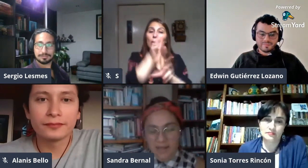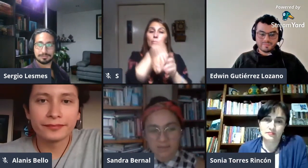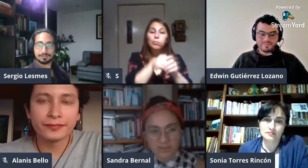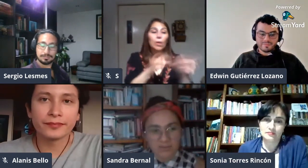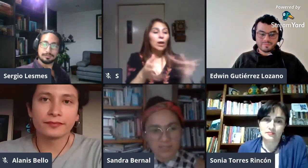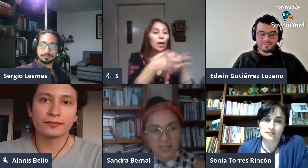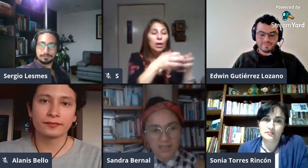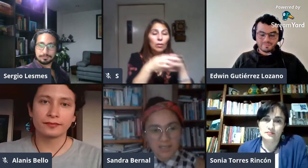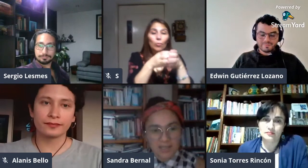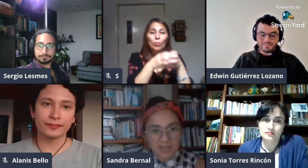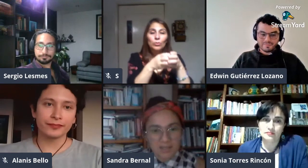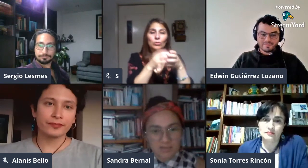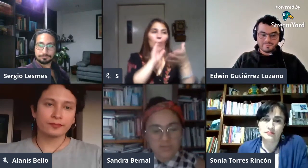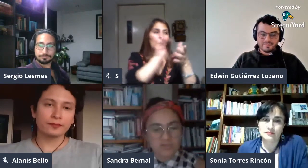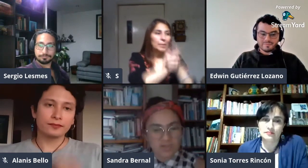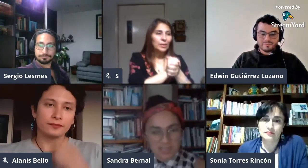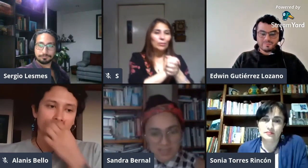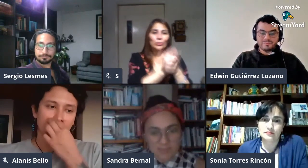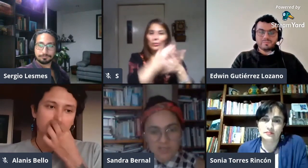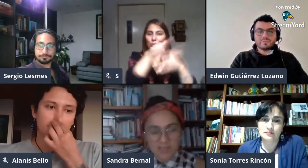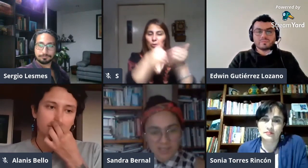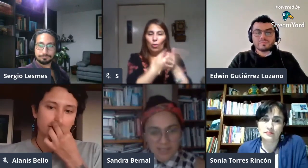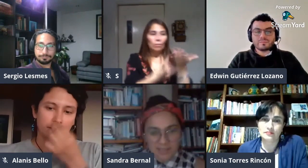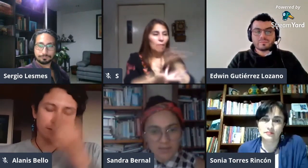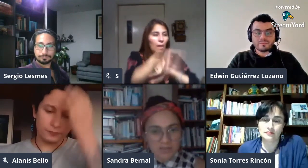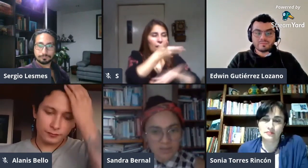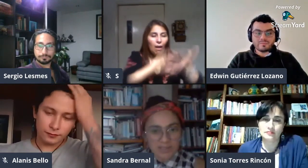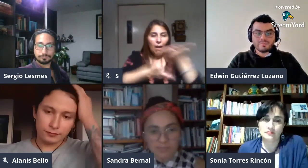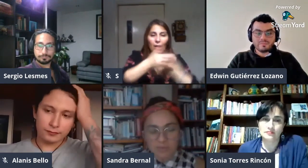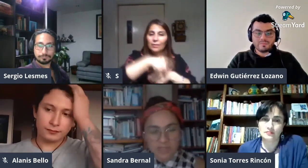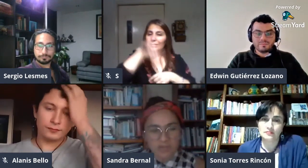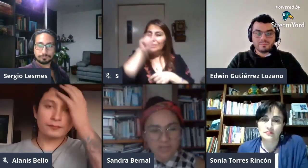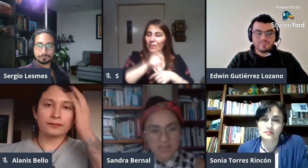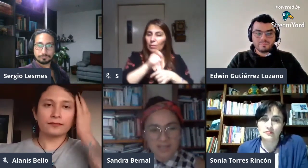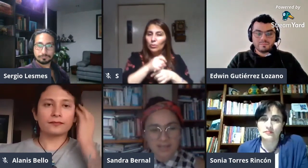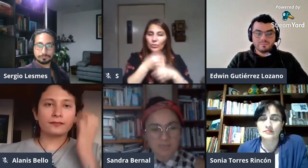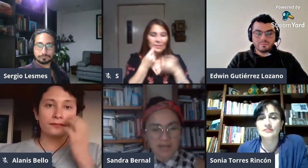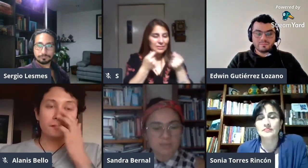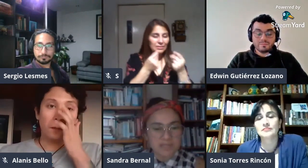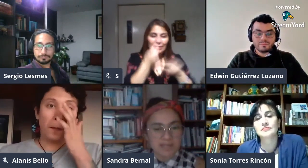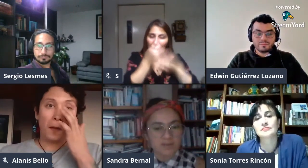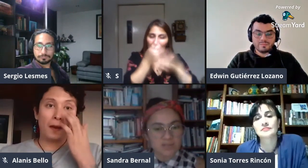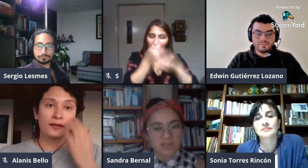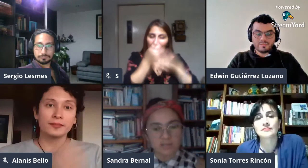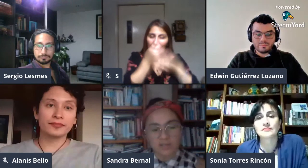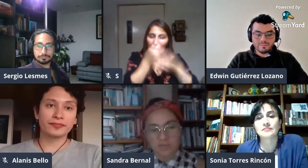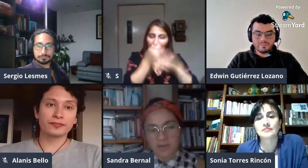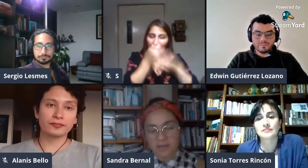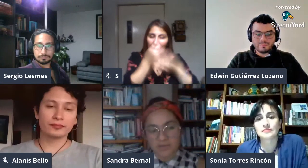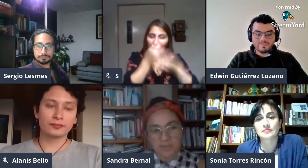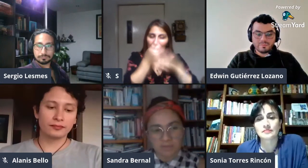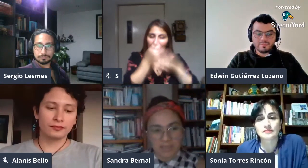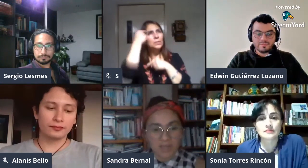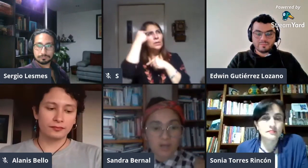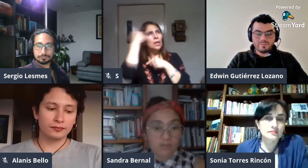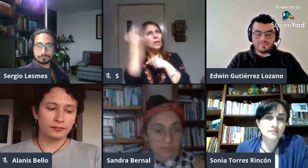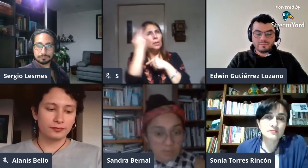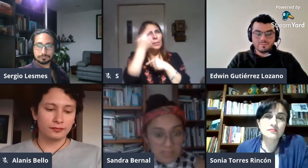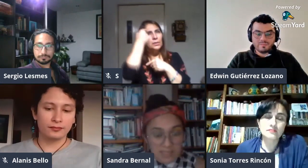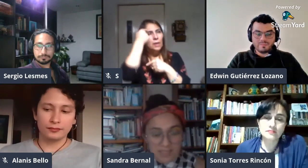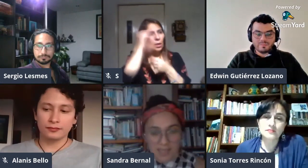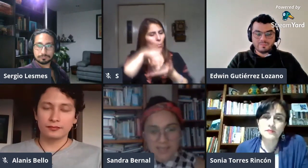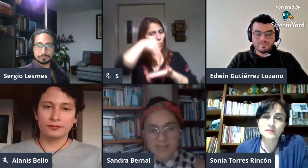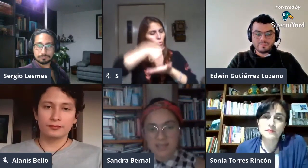familia, darnos. Son discusiones que tenemos que tener activas todo el tiempo porque son necesarias para repensarnos desde dónde nos paramos también